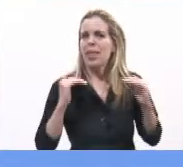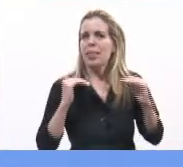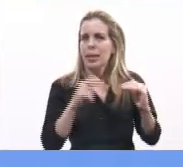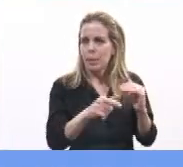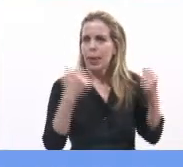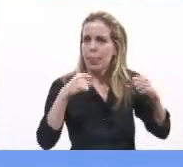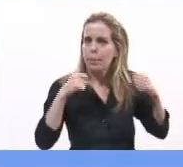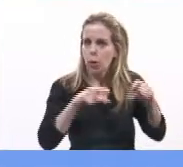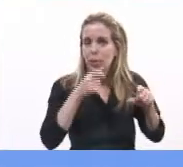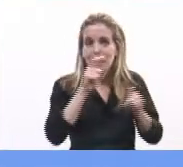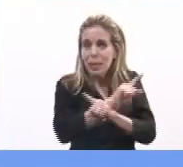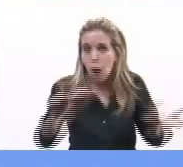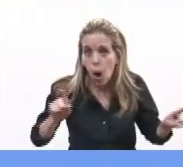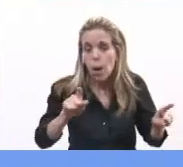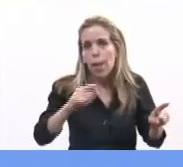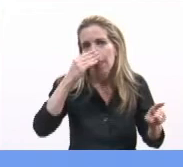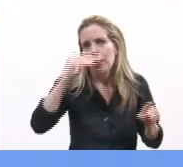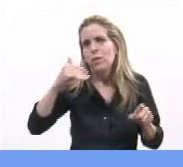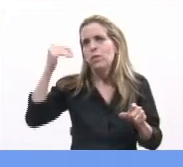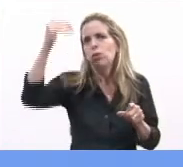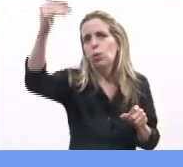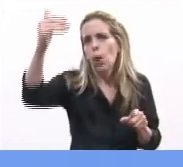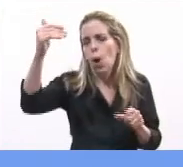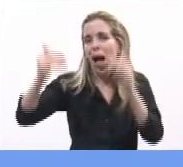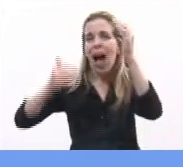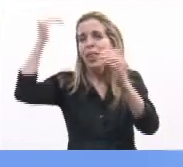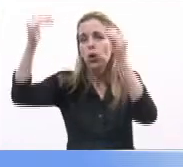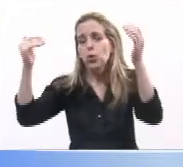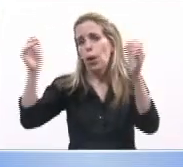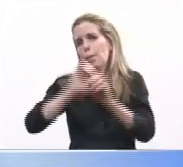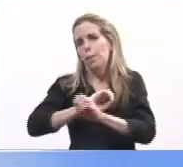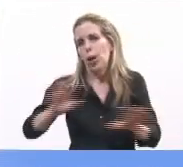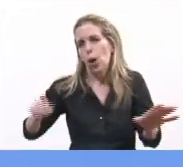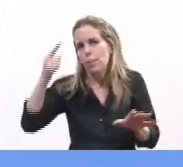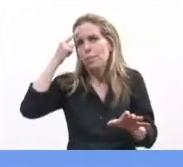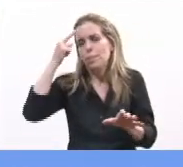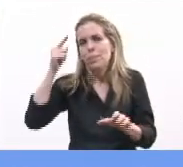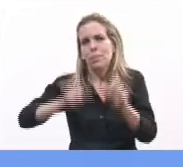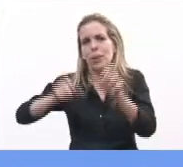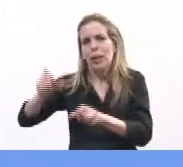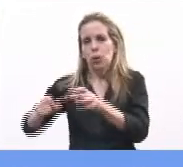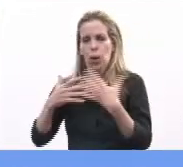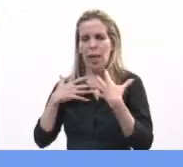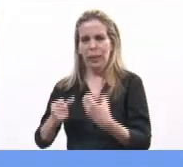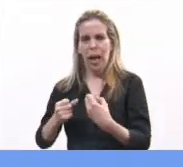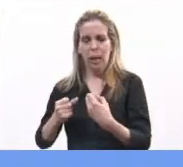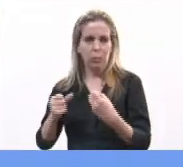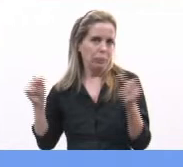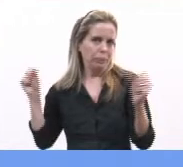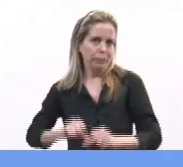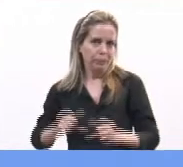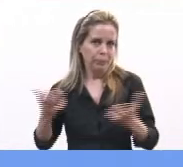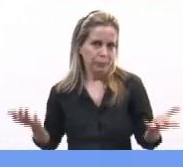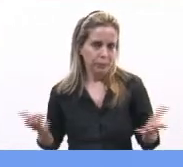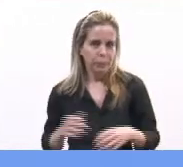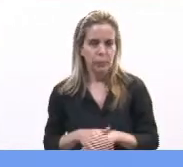a poder después tener en mujeres y hombres sanos desde su aspecto